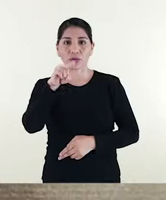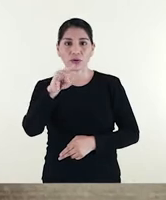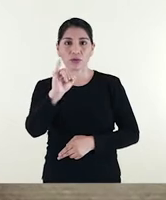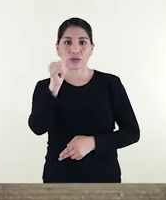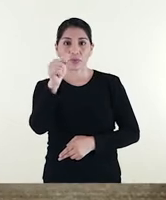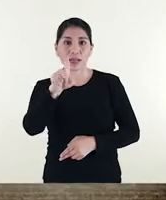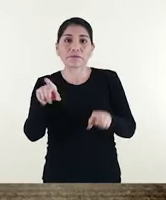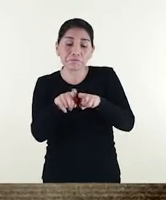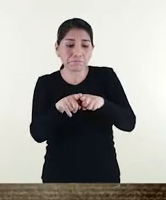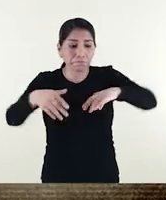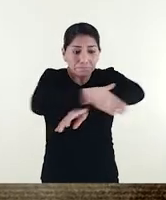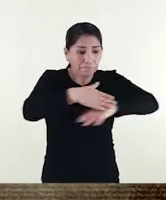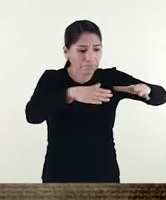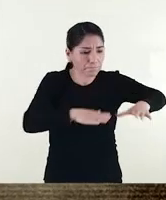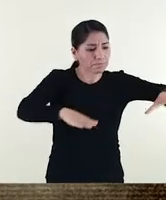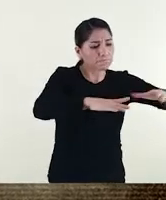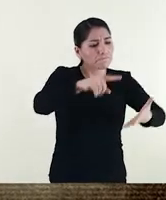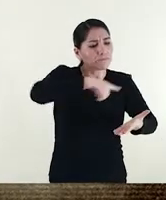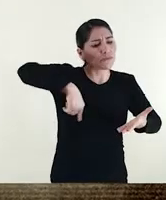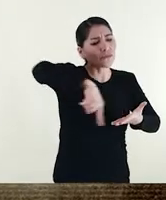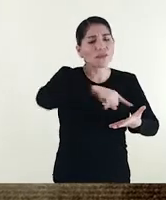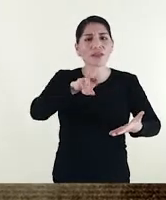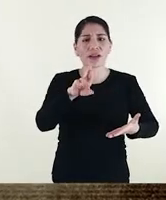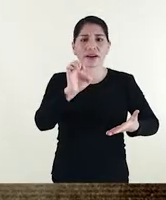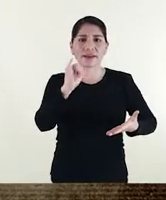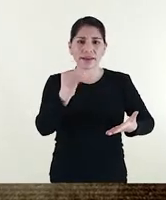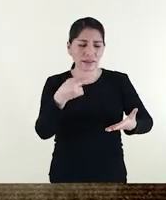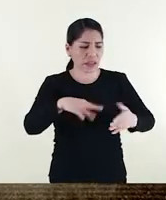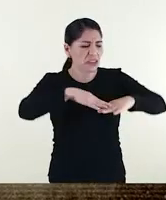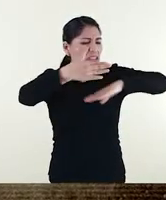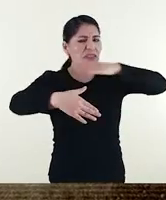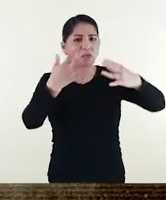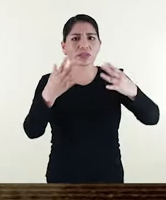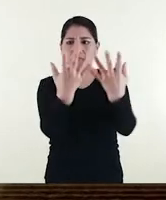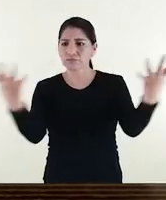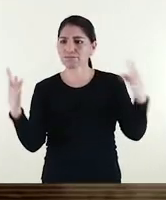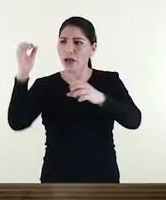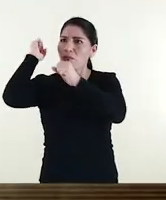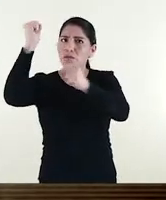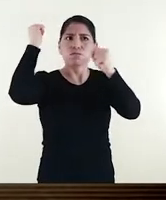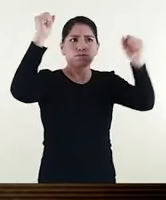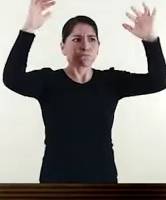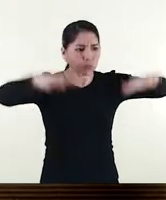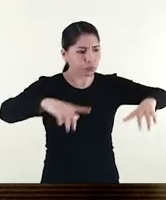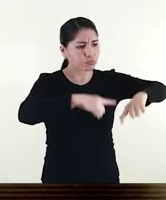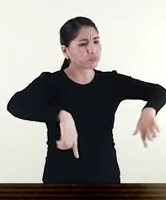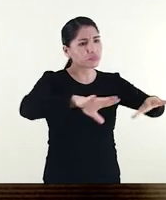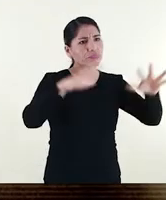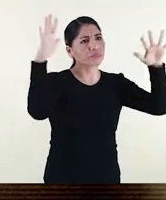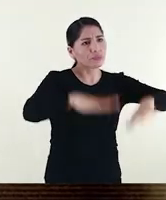de la Reina, por lo que 200 años después, cuando se demuelen las murallas, este espacio se reconfigura para recibir el